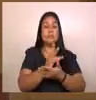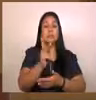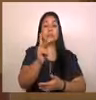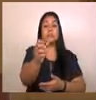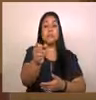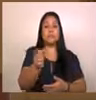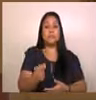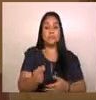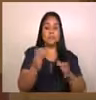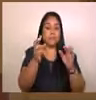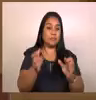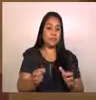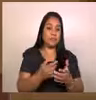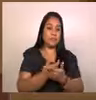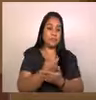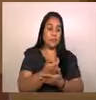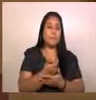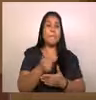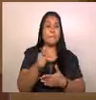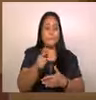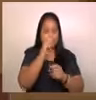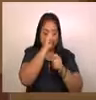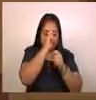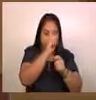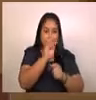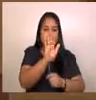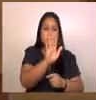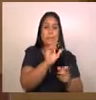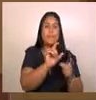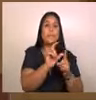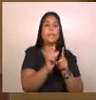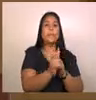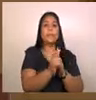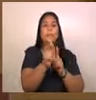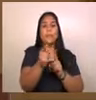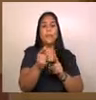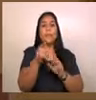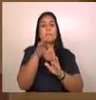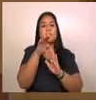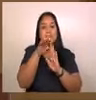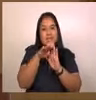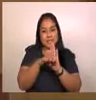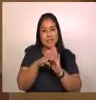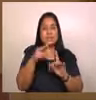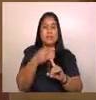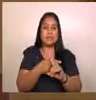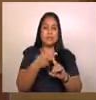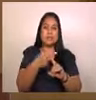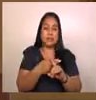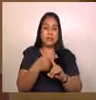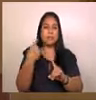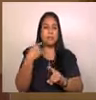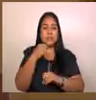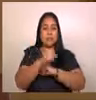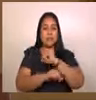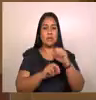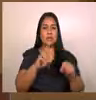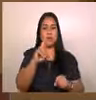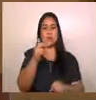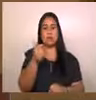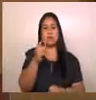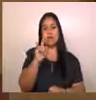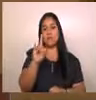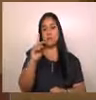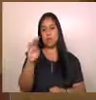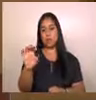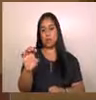los consumidores con pertinencia cultural, reducimos los riesgos a fraudes.